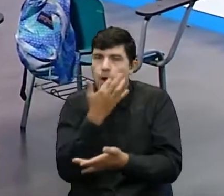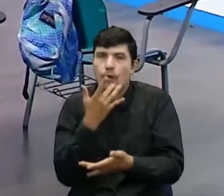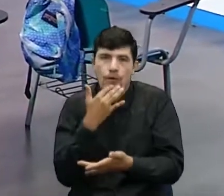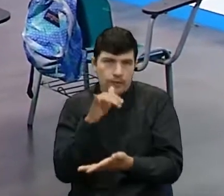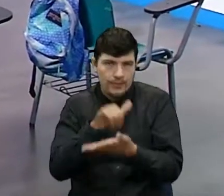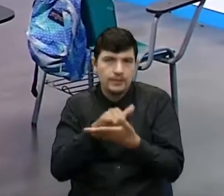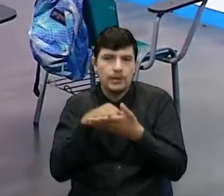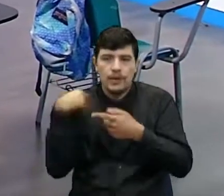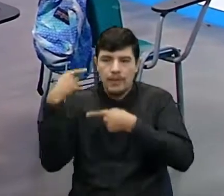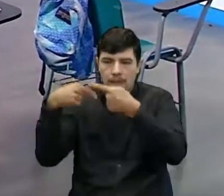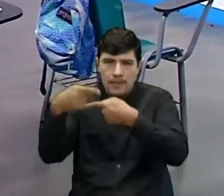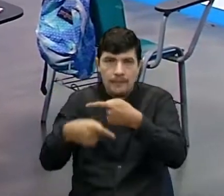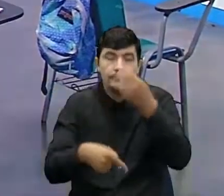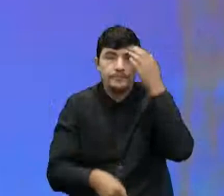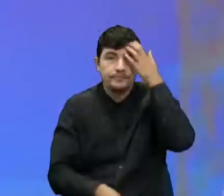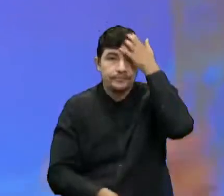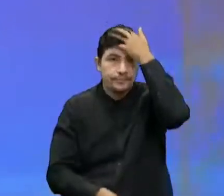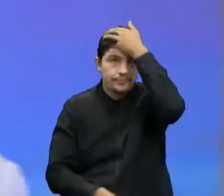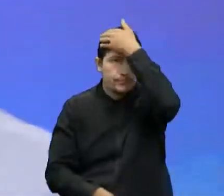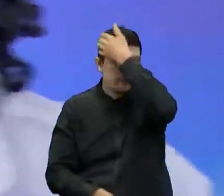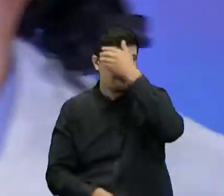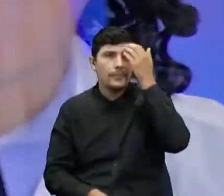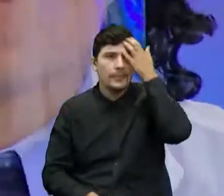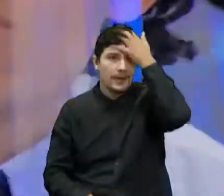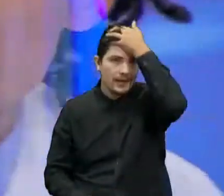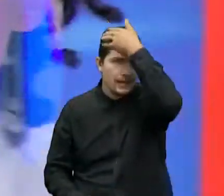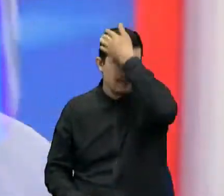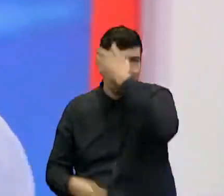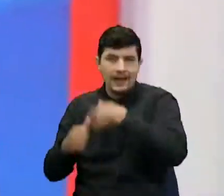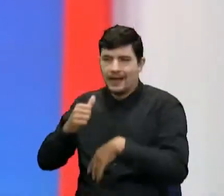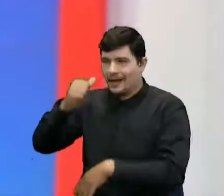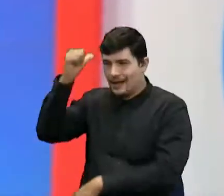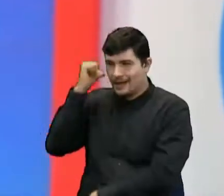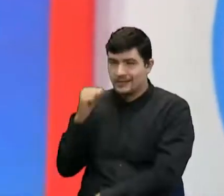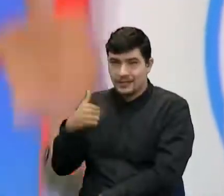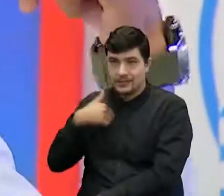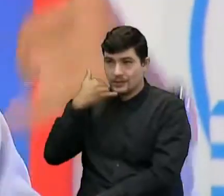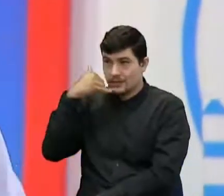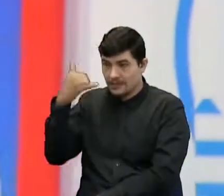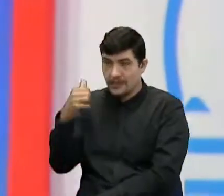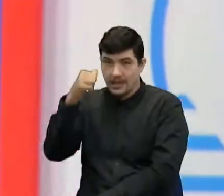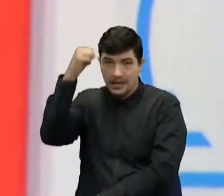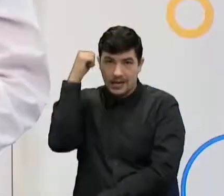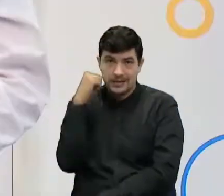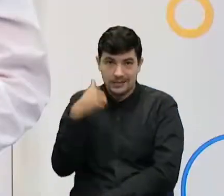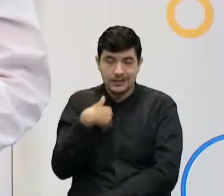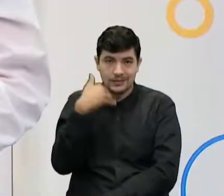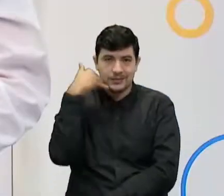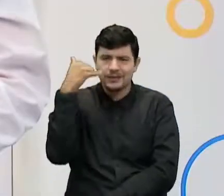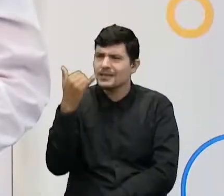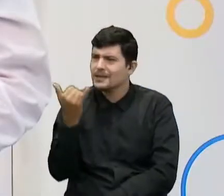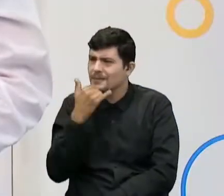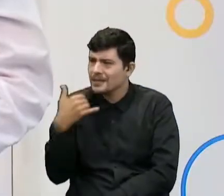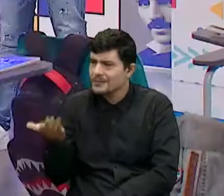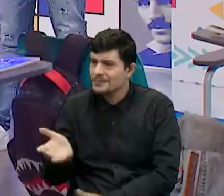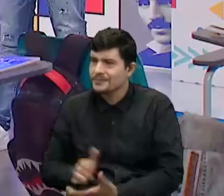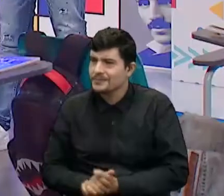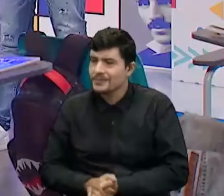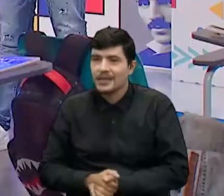Bueno Muy bien Tenemos Ole Yo ayer me llamé A un profesor ¿Usted? Si yo lo llamé Ajá ¿Y qué pasa? Oiga mano